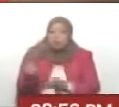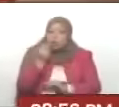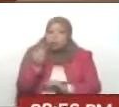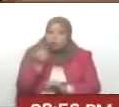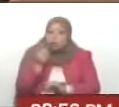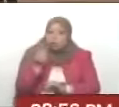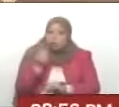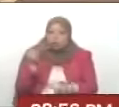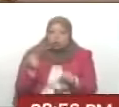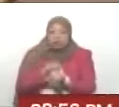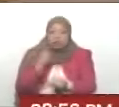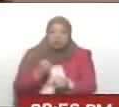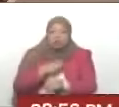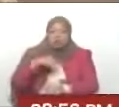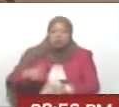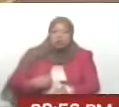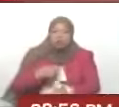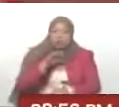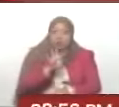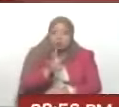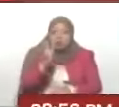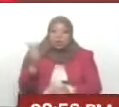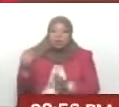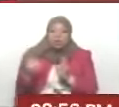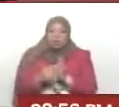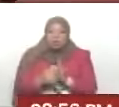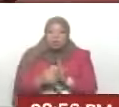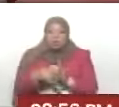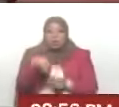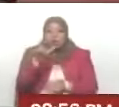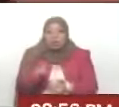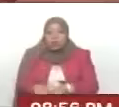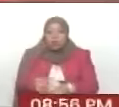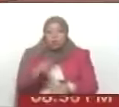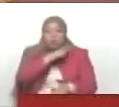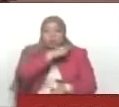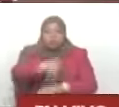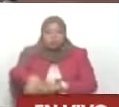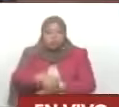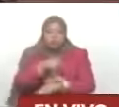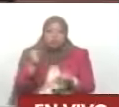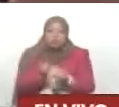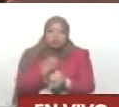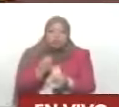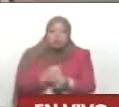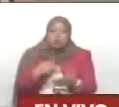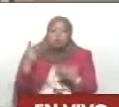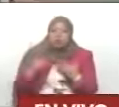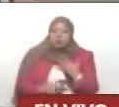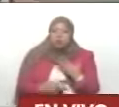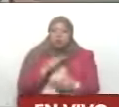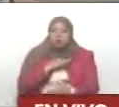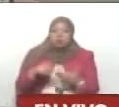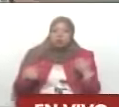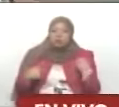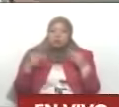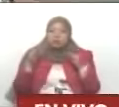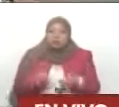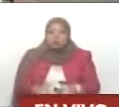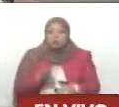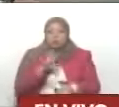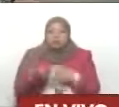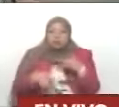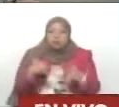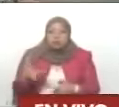y tenemos nuestras 42 jefas de calle CLA, que es su proyecto, señor presidente. Tú eres